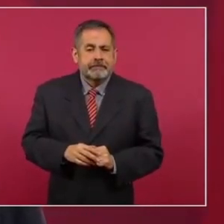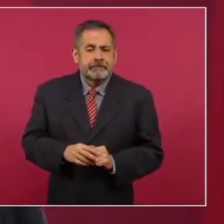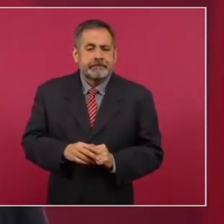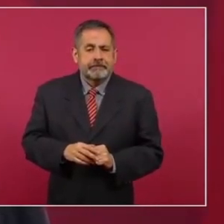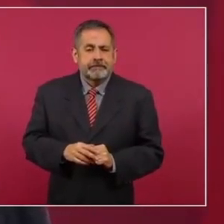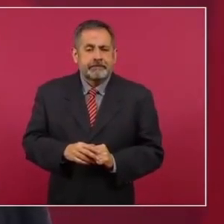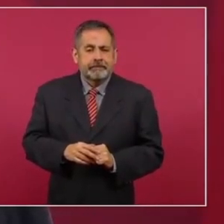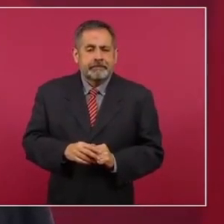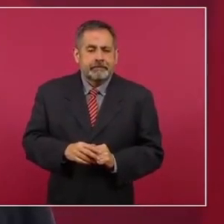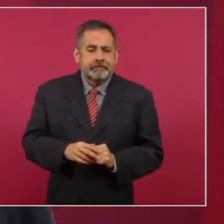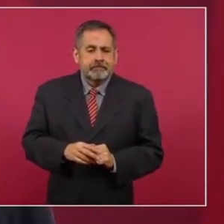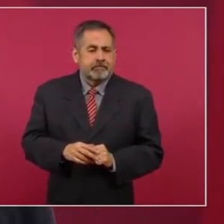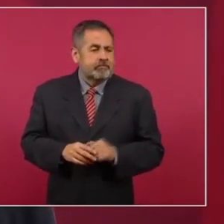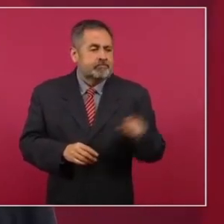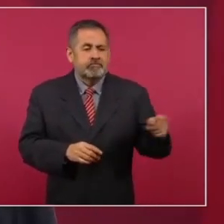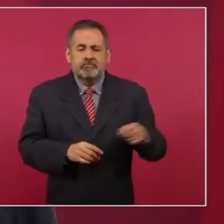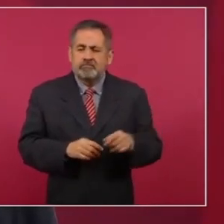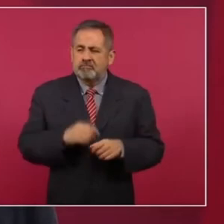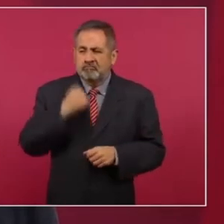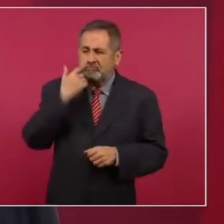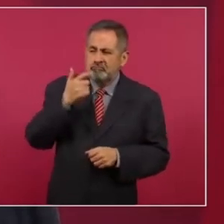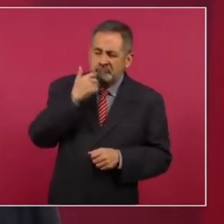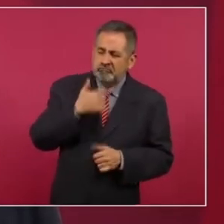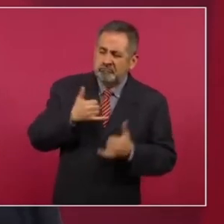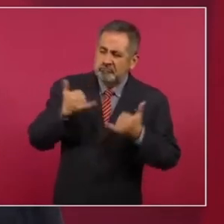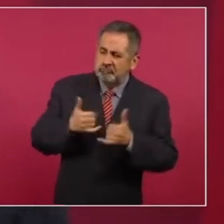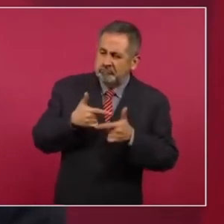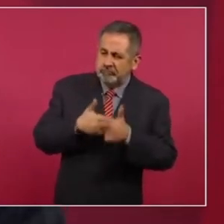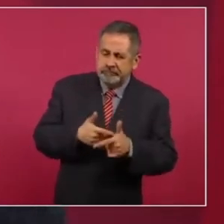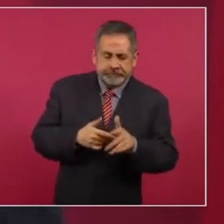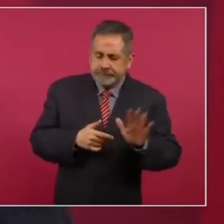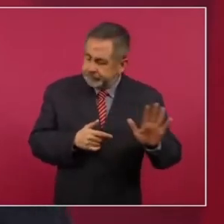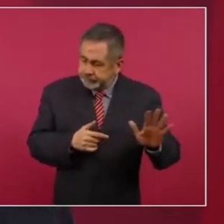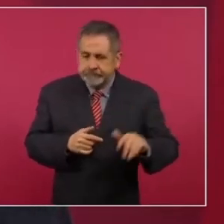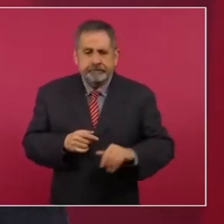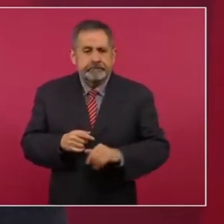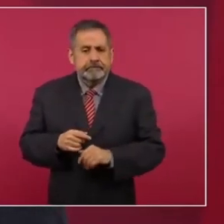de no dar el brazo a torcer, de